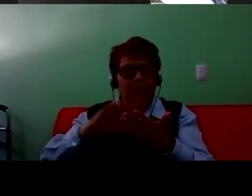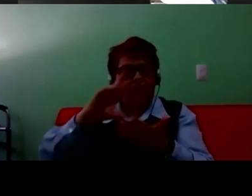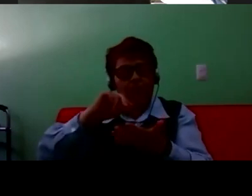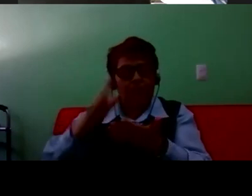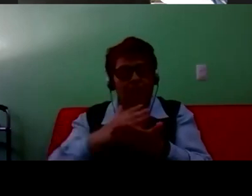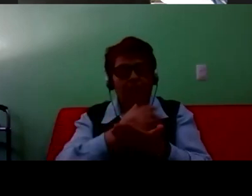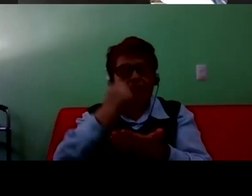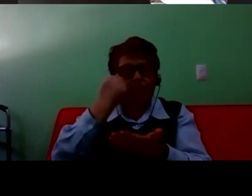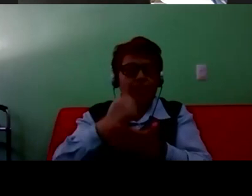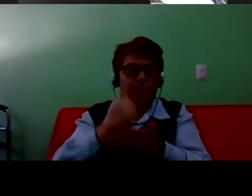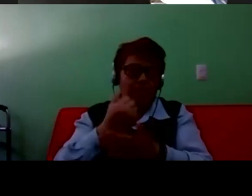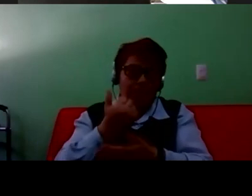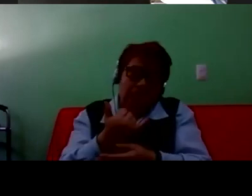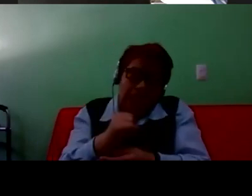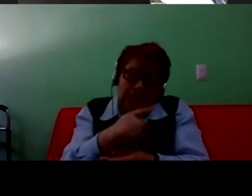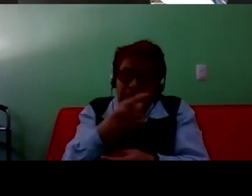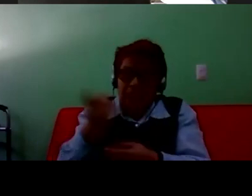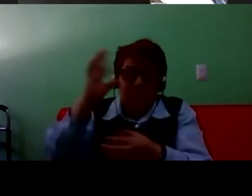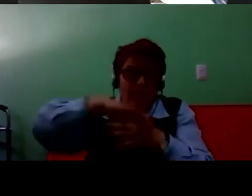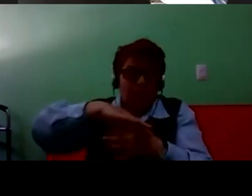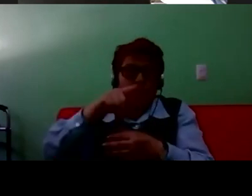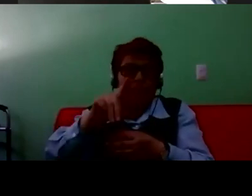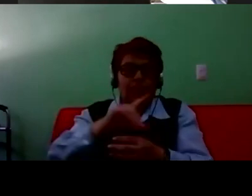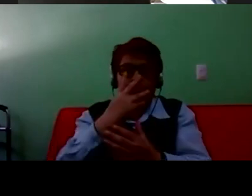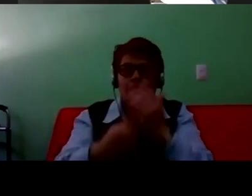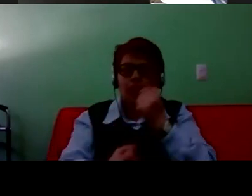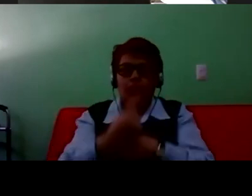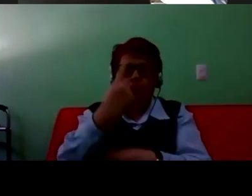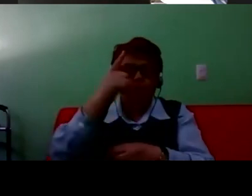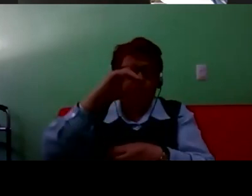su aprobación, si así lo determina el Pleno de esta comisión, en un solo acto.